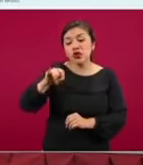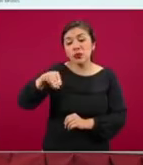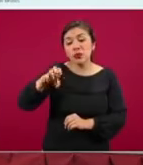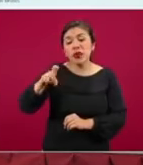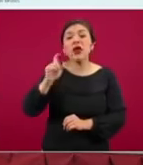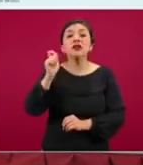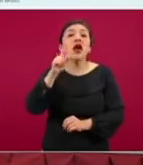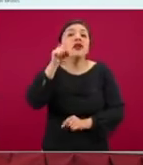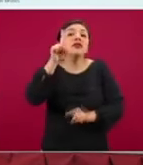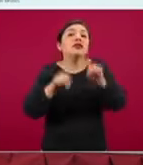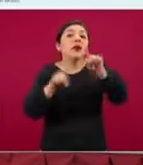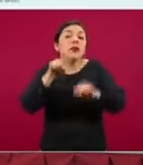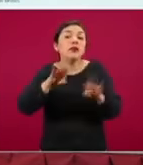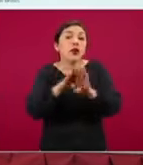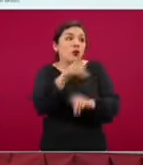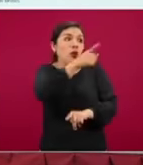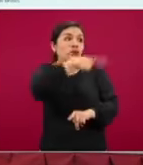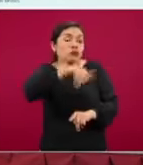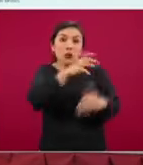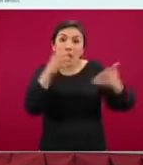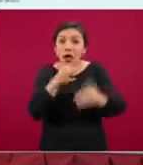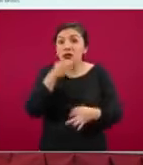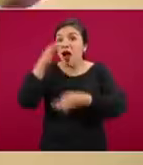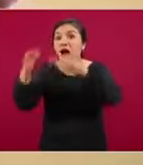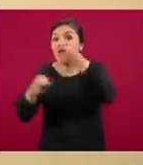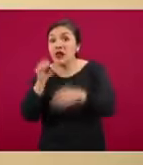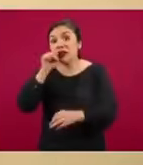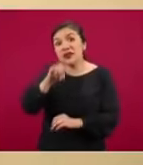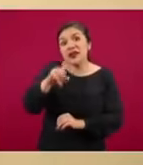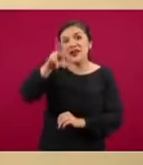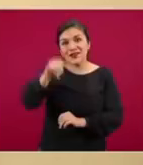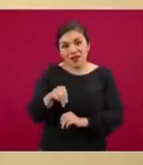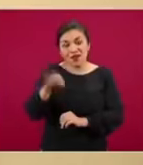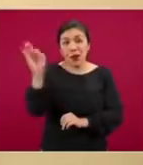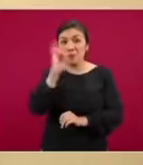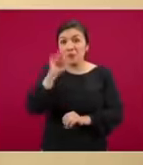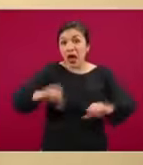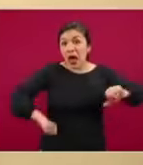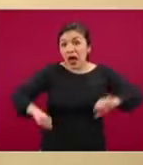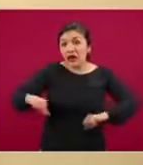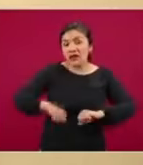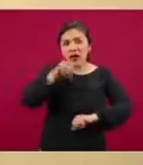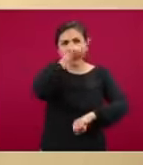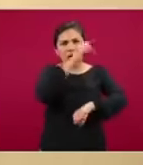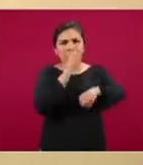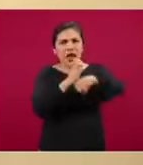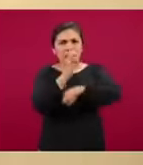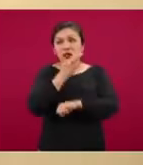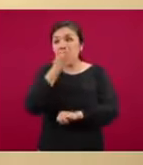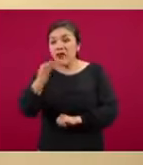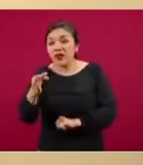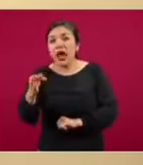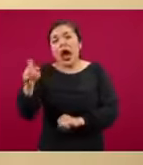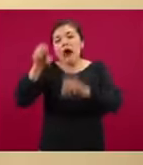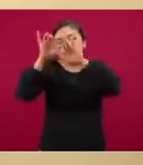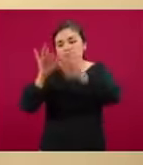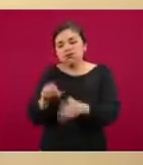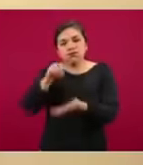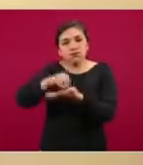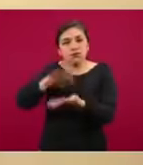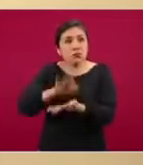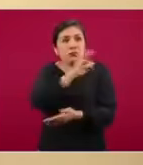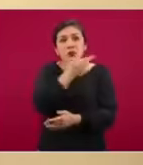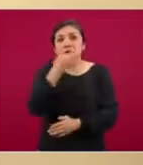notificación. Por lo tanto, entonces también está inmersa la actividad que la entidad federativa está teniendo. Si la entidad